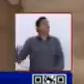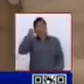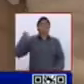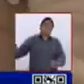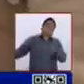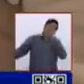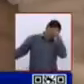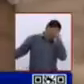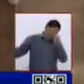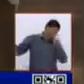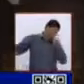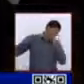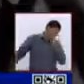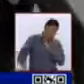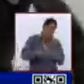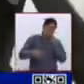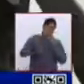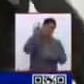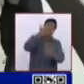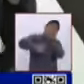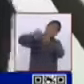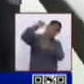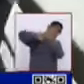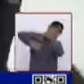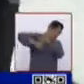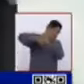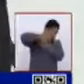Puñetes, patadas, engaños.